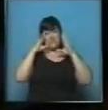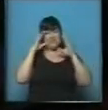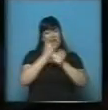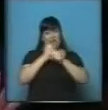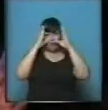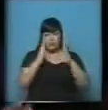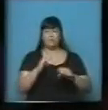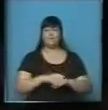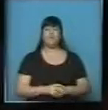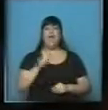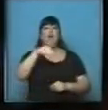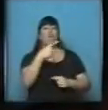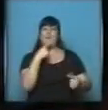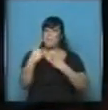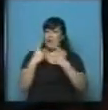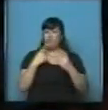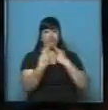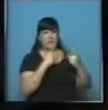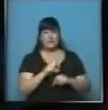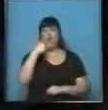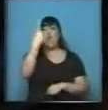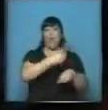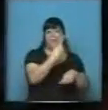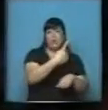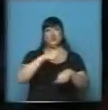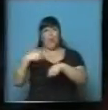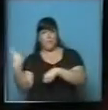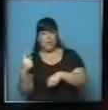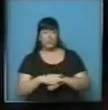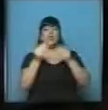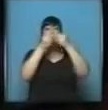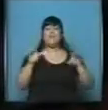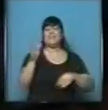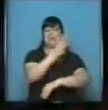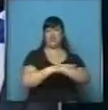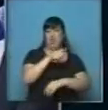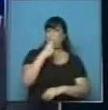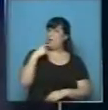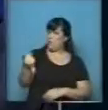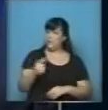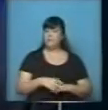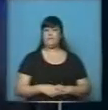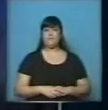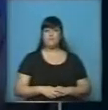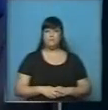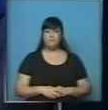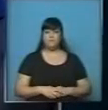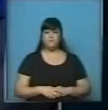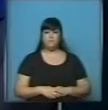Tiempo, abrimos el segmento de preguntas y respuestas. Un minuto para cada uno, comenzando con el candidato Daniel Scioli.